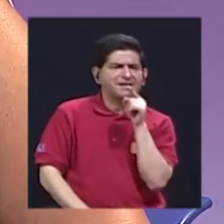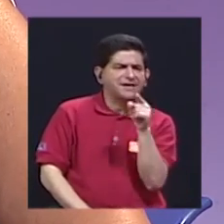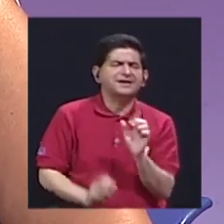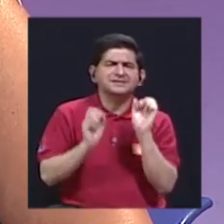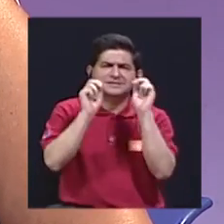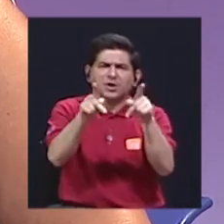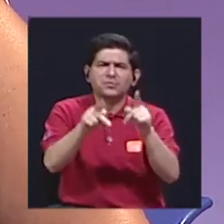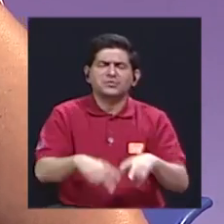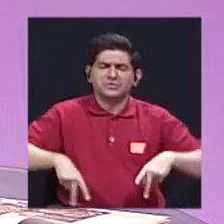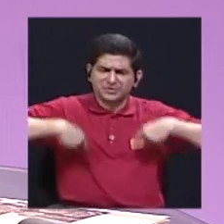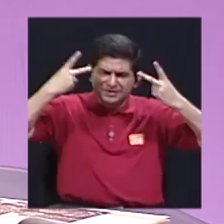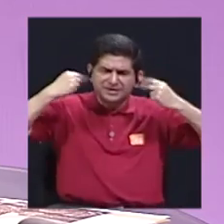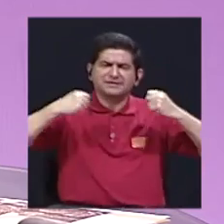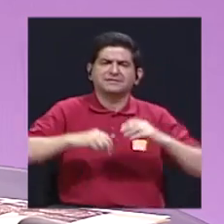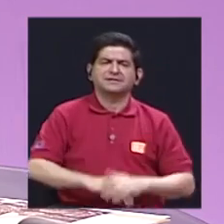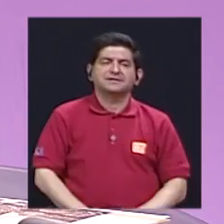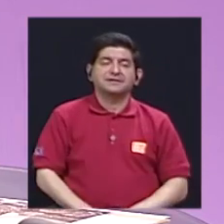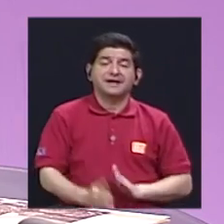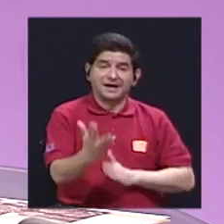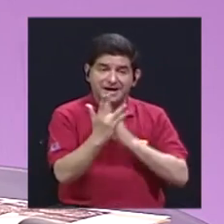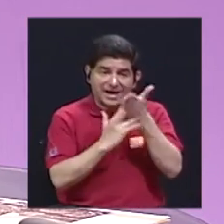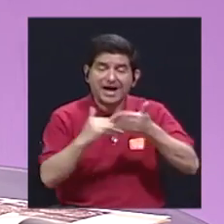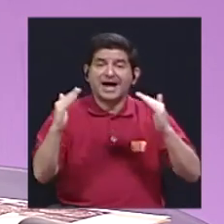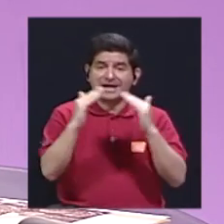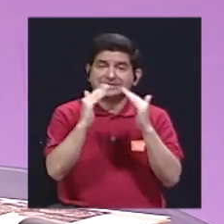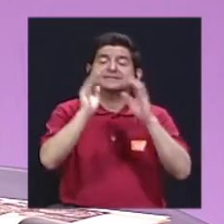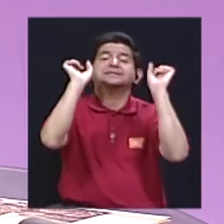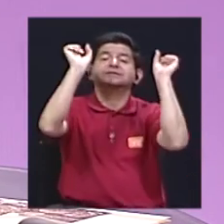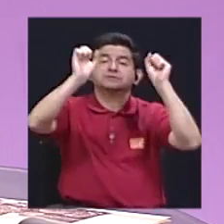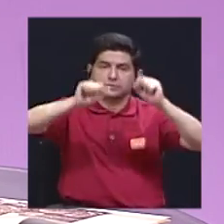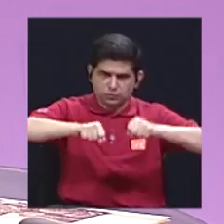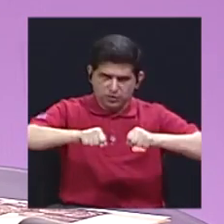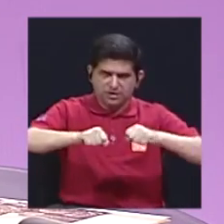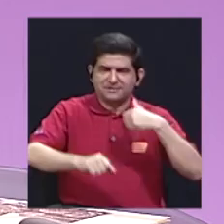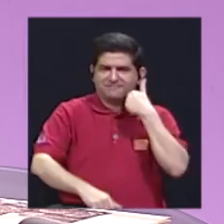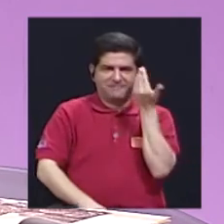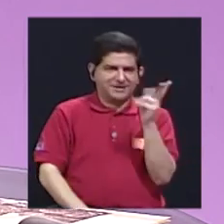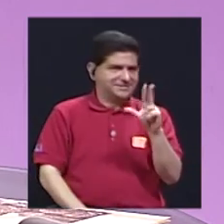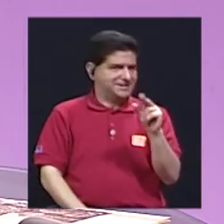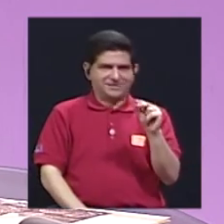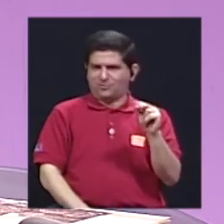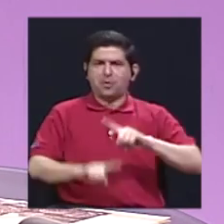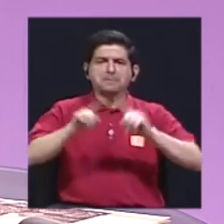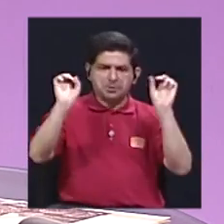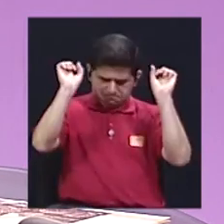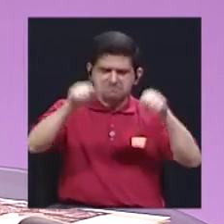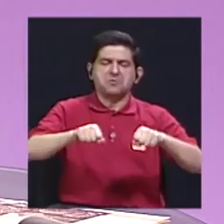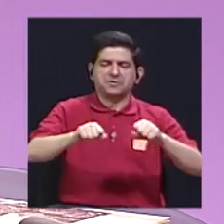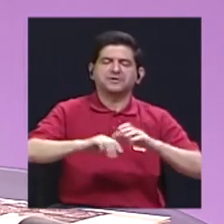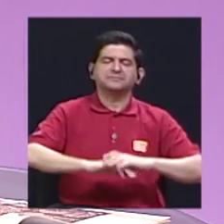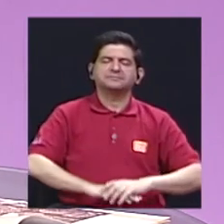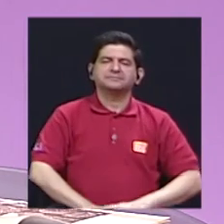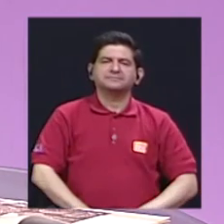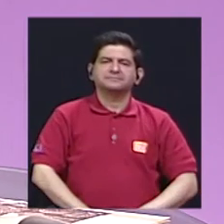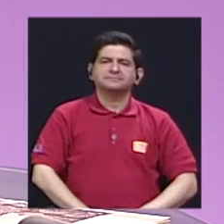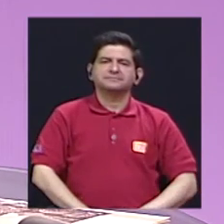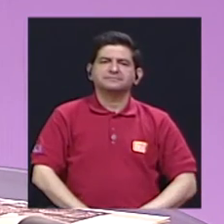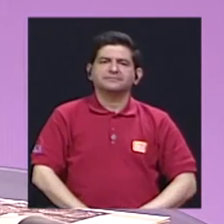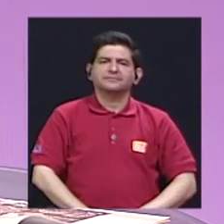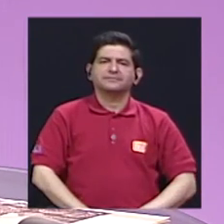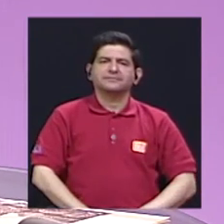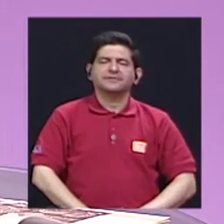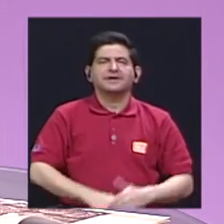posibilidad en la vida el acceso a la vivienda es posible no es fácil pero es posible y el